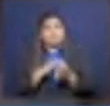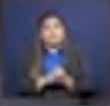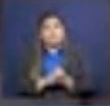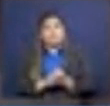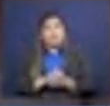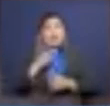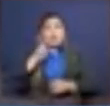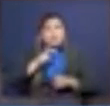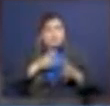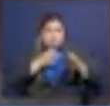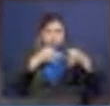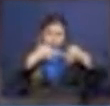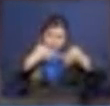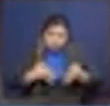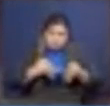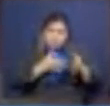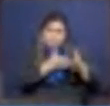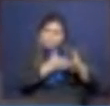disciplina